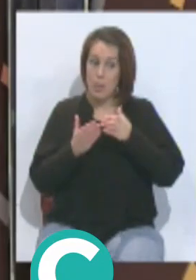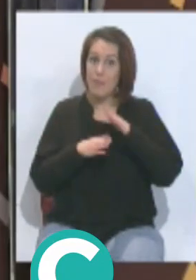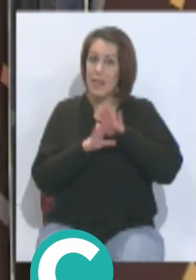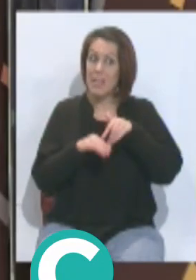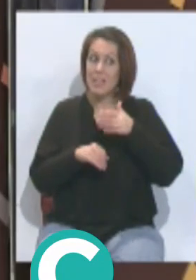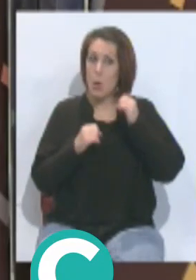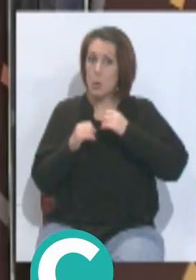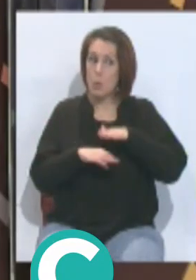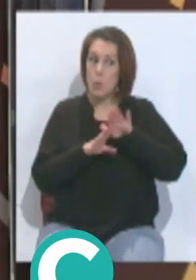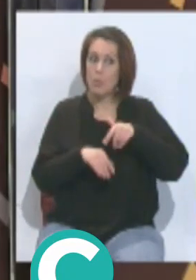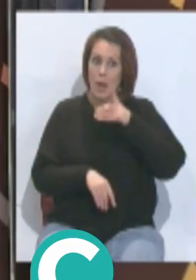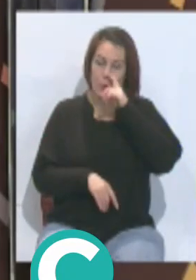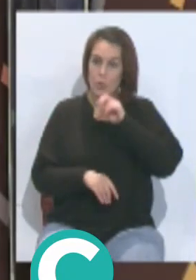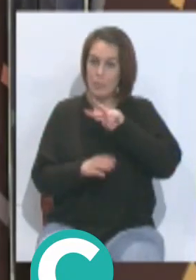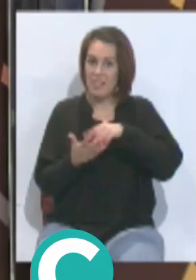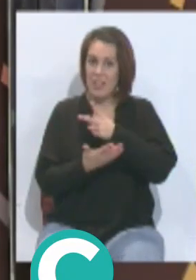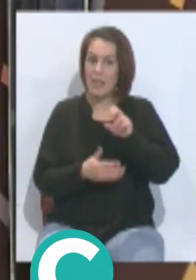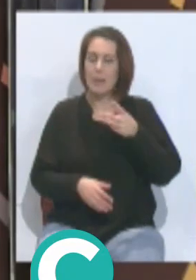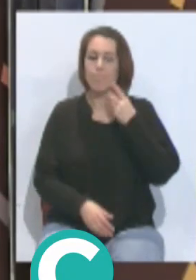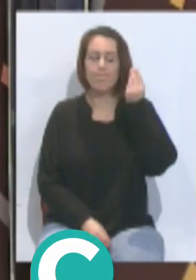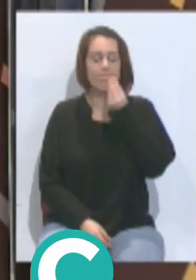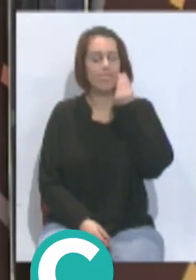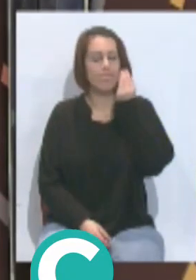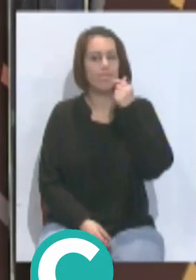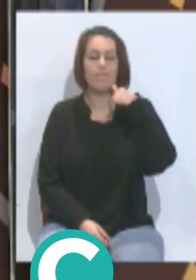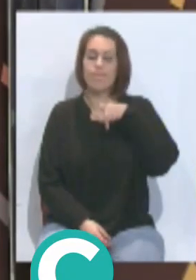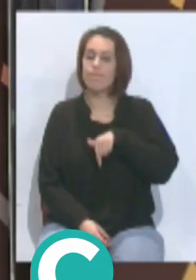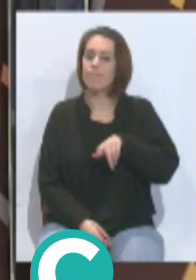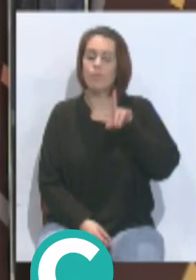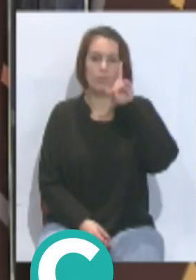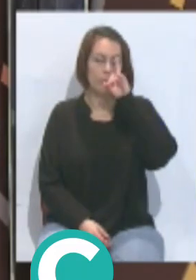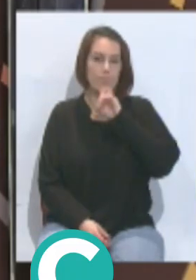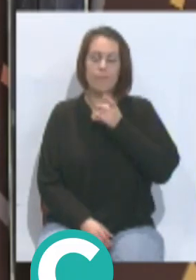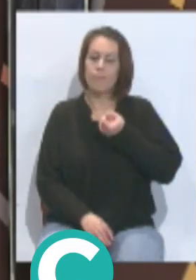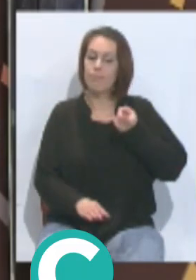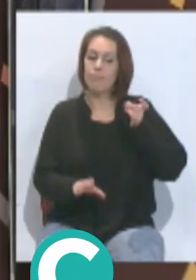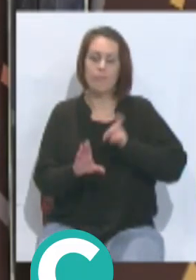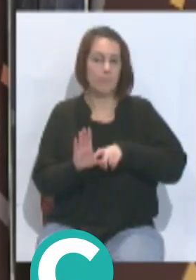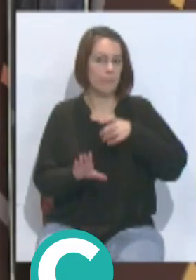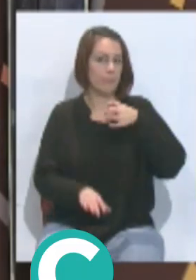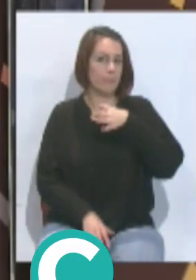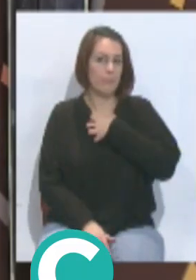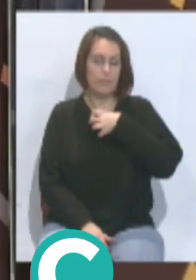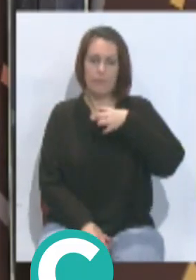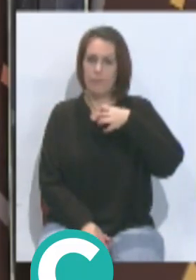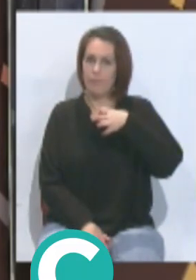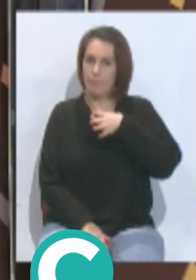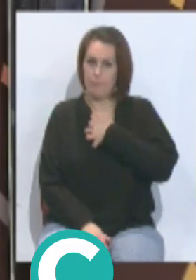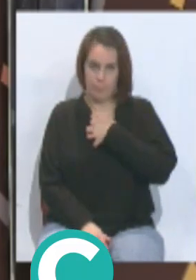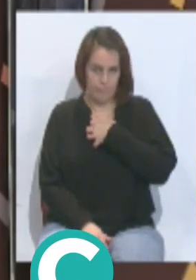del último concurso, el de 2020, ha decidido que finalmente no podrá participar en este concurso